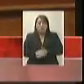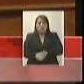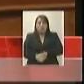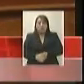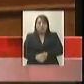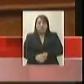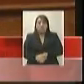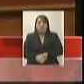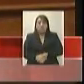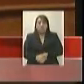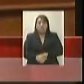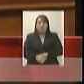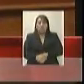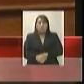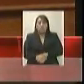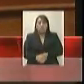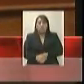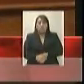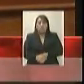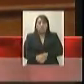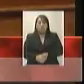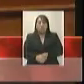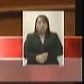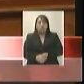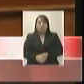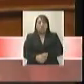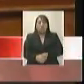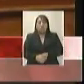parlamentarios. El día de ayer, señor presidente,